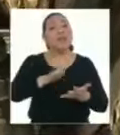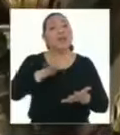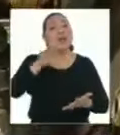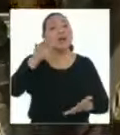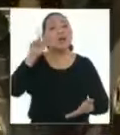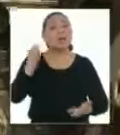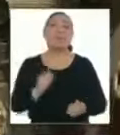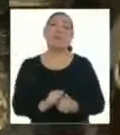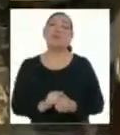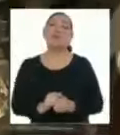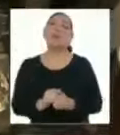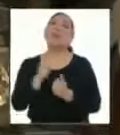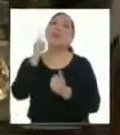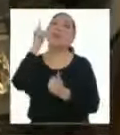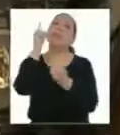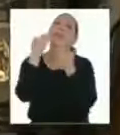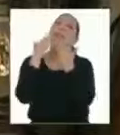glorificamos.